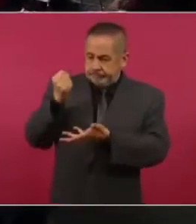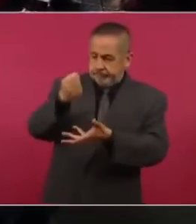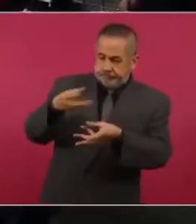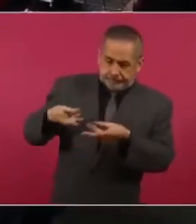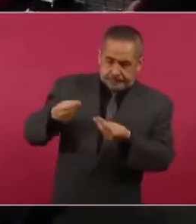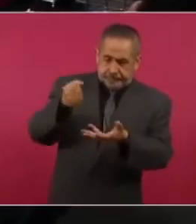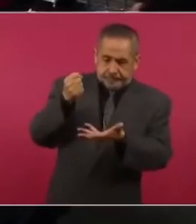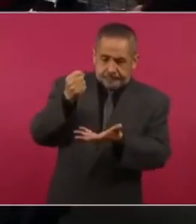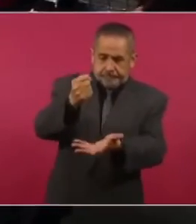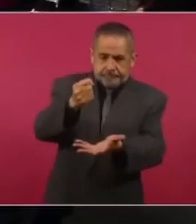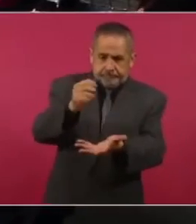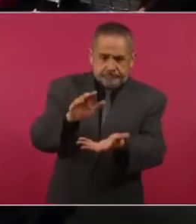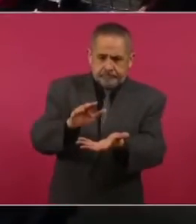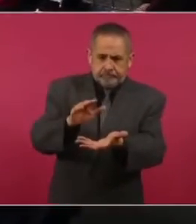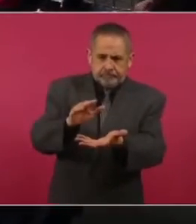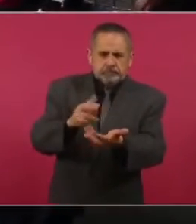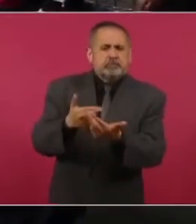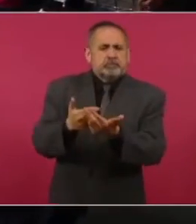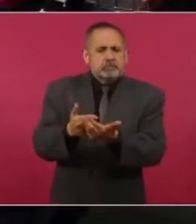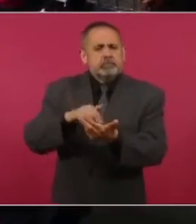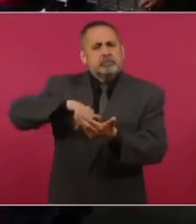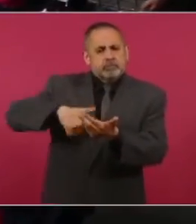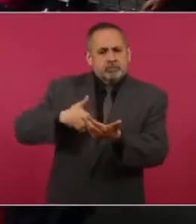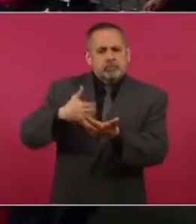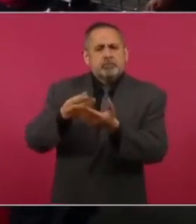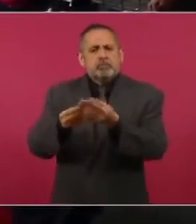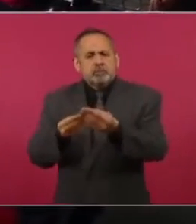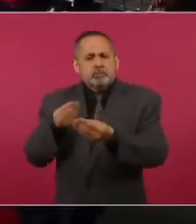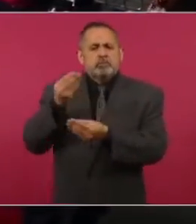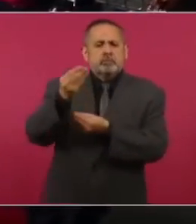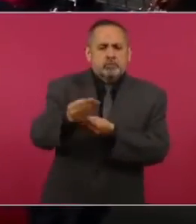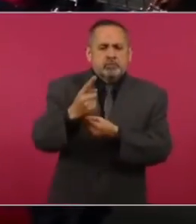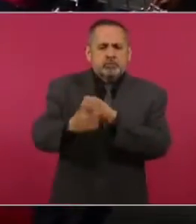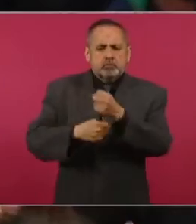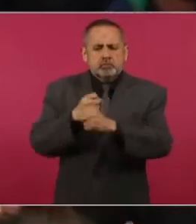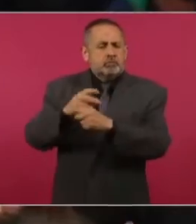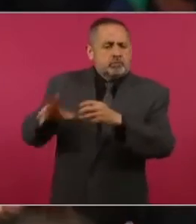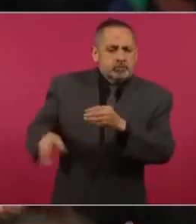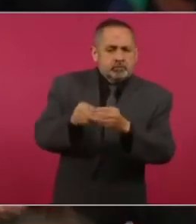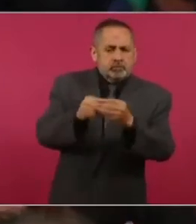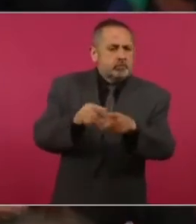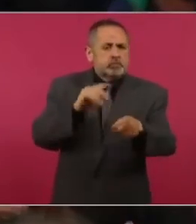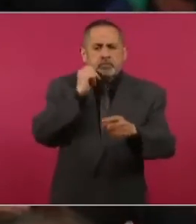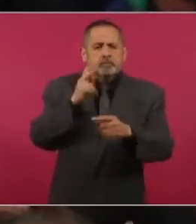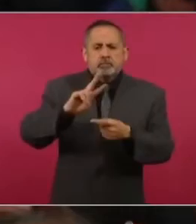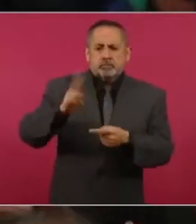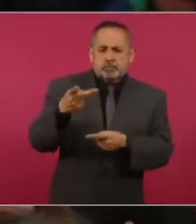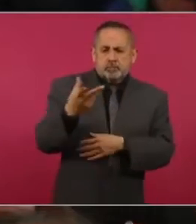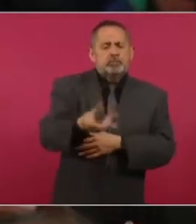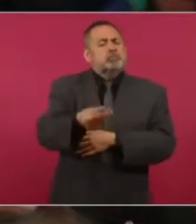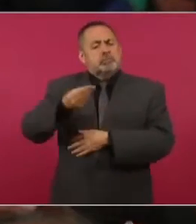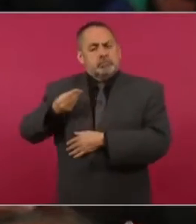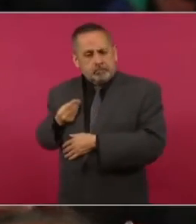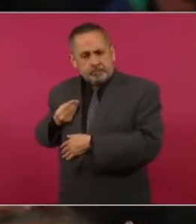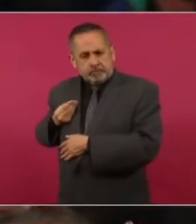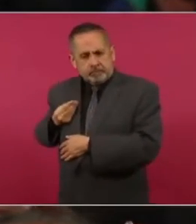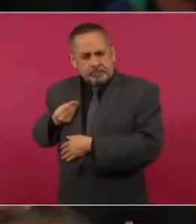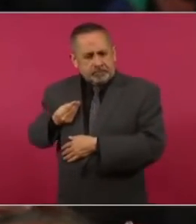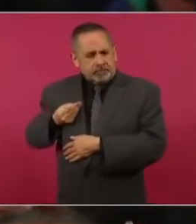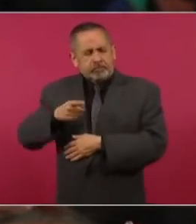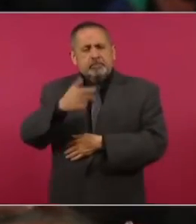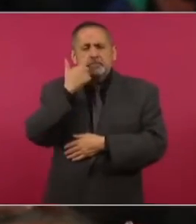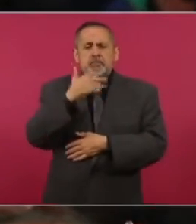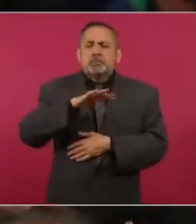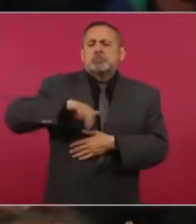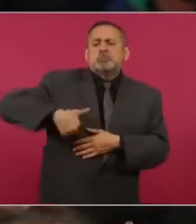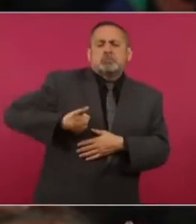lo puedan ejercer el siguiente año, es decir, no van a regresarle nada al erario. Lo quieren guardar y utilizar en el siguiente ejercicio